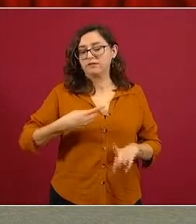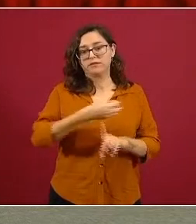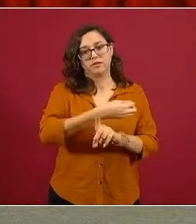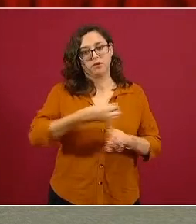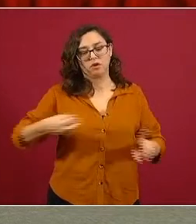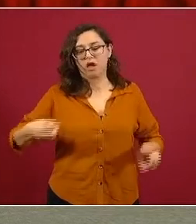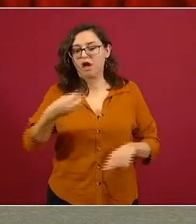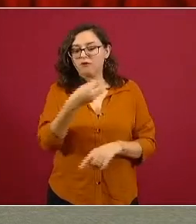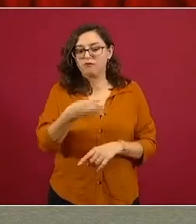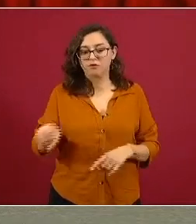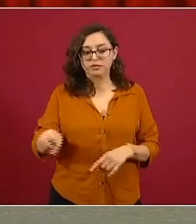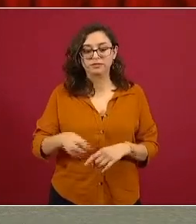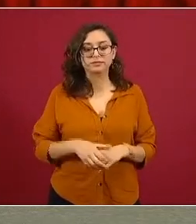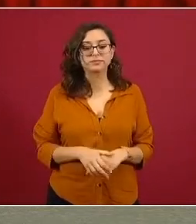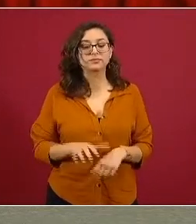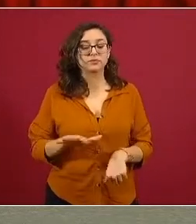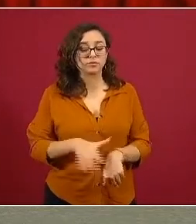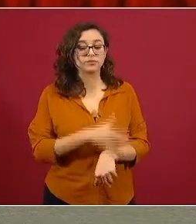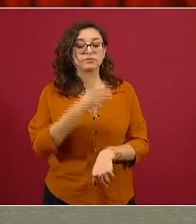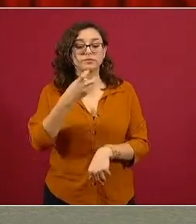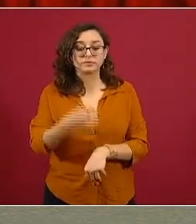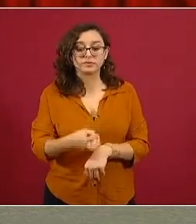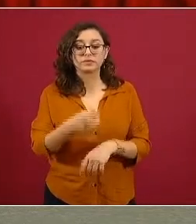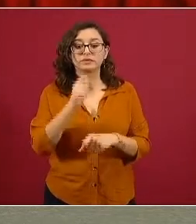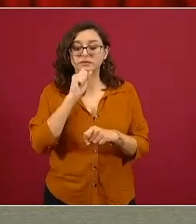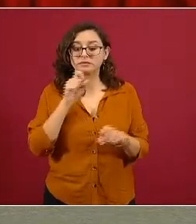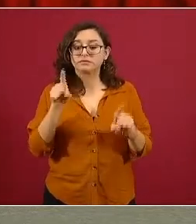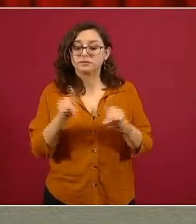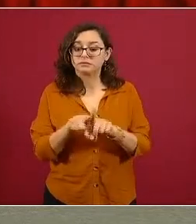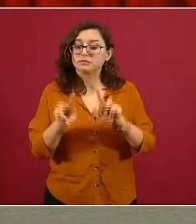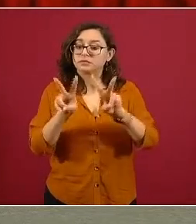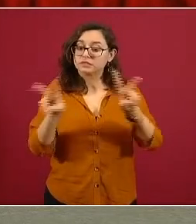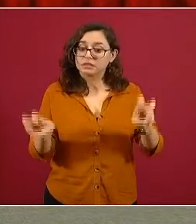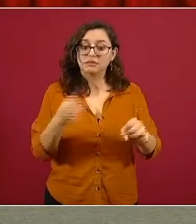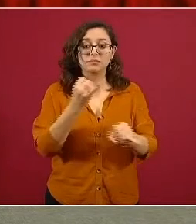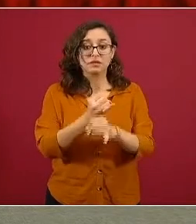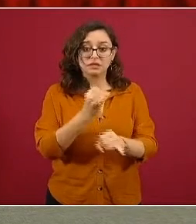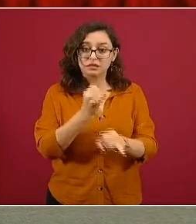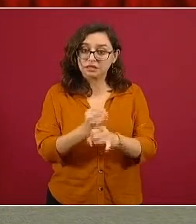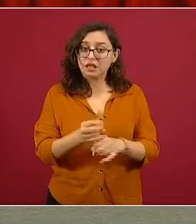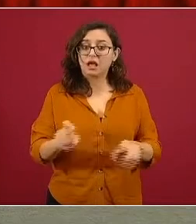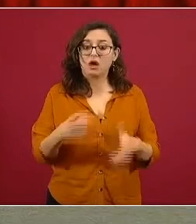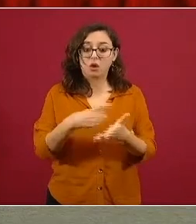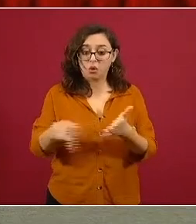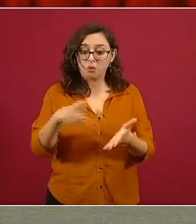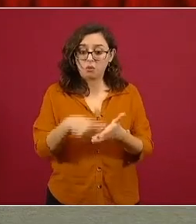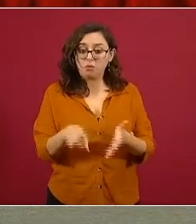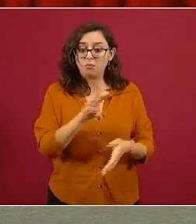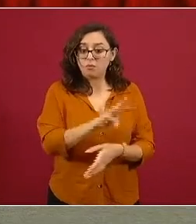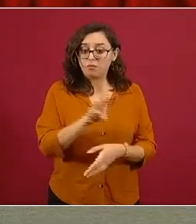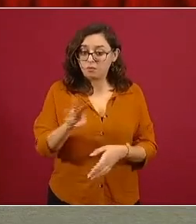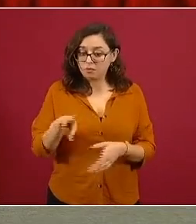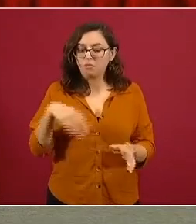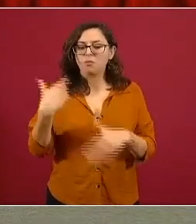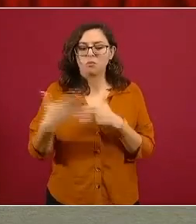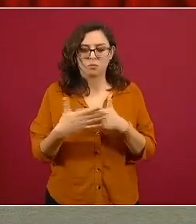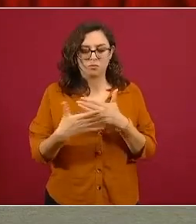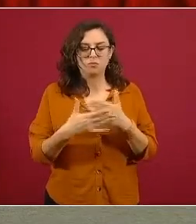Y también por eso va a ser muy importante ahí el comercio digital y las plataformas digitales. Vamos a seguir hablando del Buen